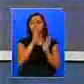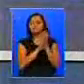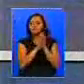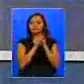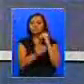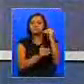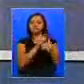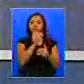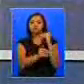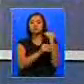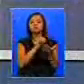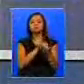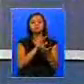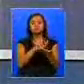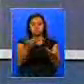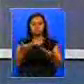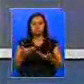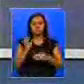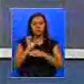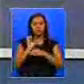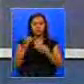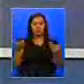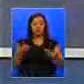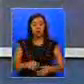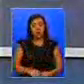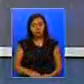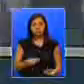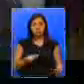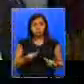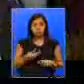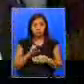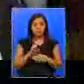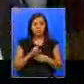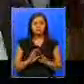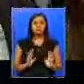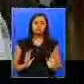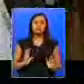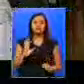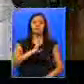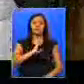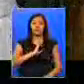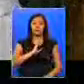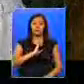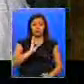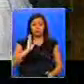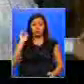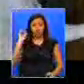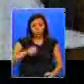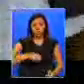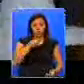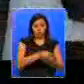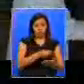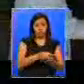la ponen a disposición de los ecuatorianos. Esto es muy importante. Mire, la tecnología se compra, la tecnología se